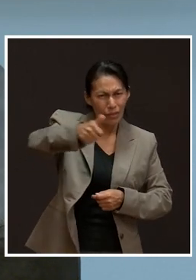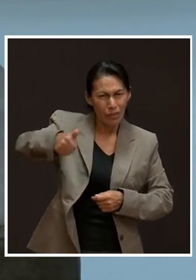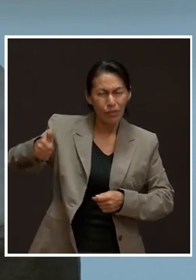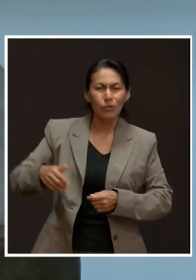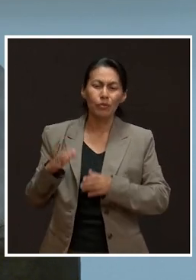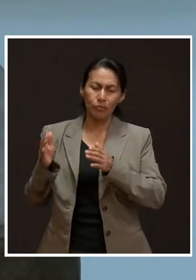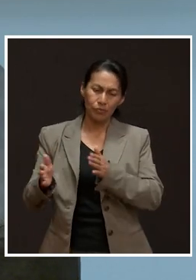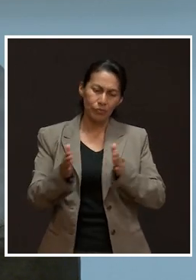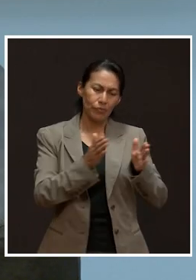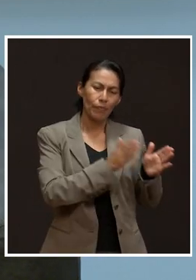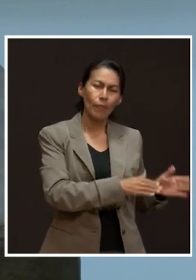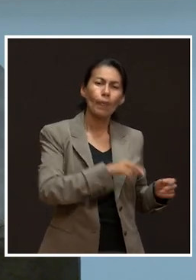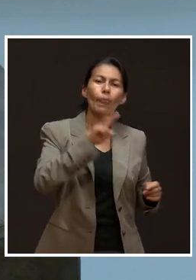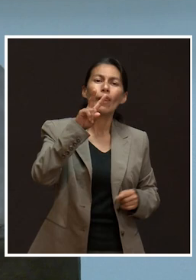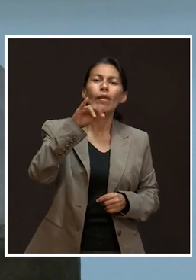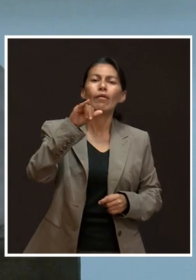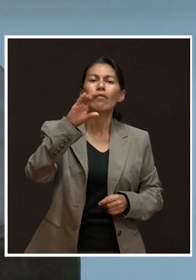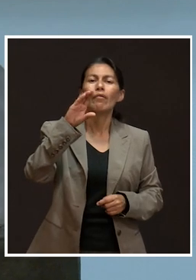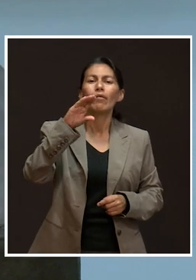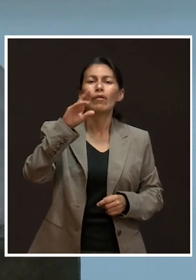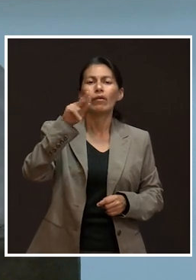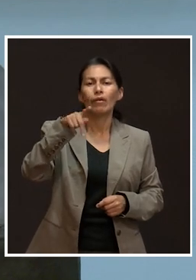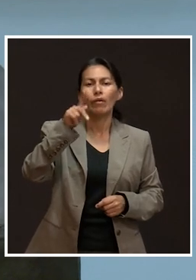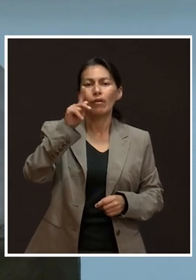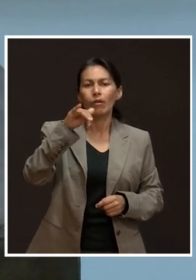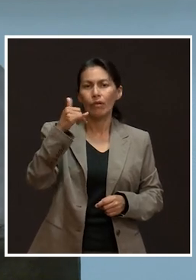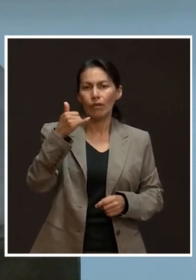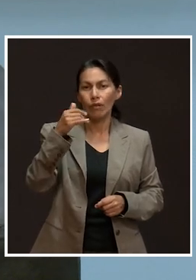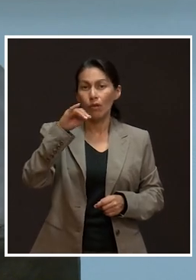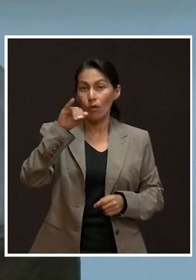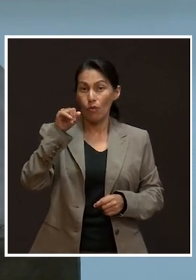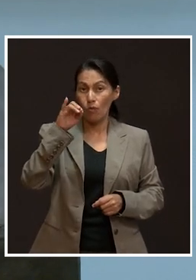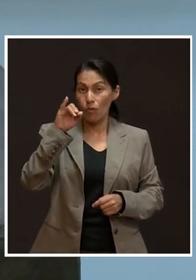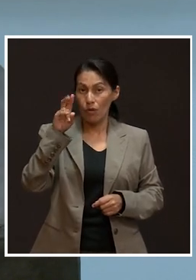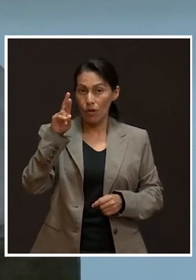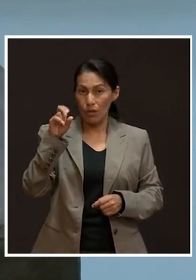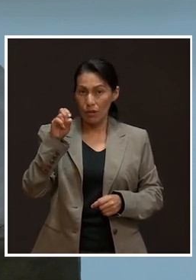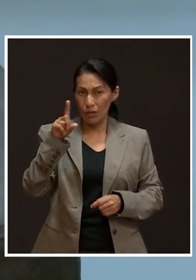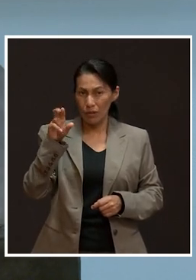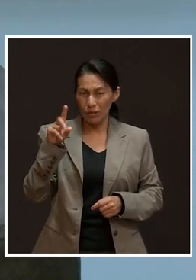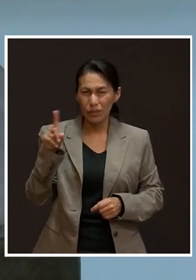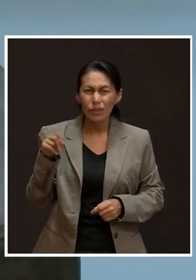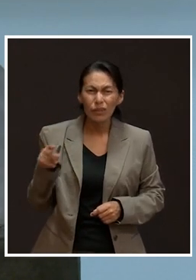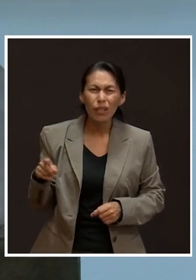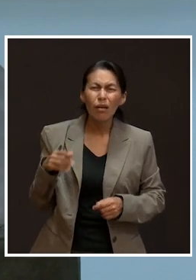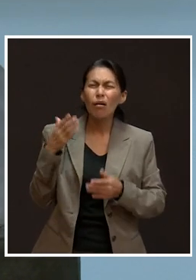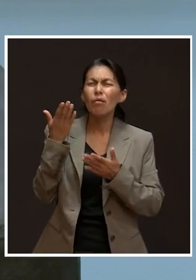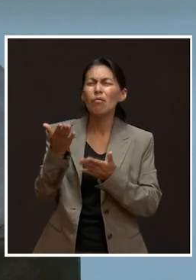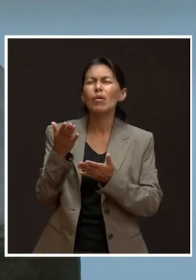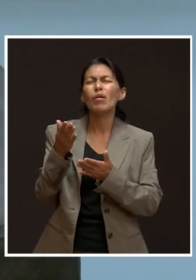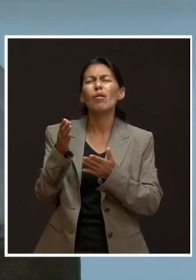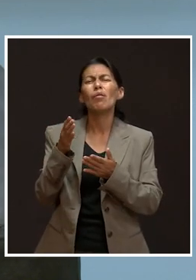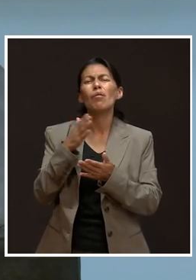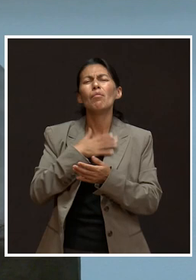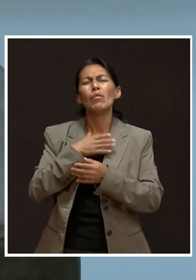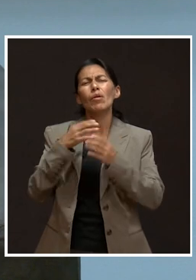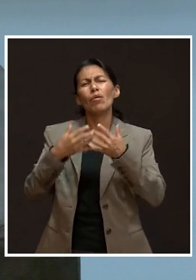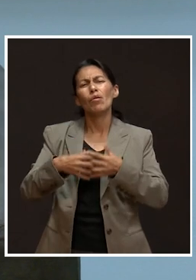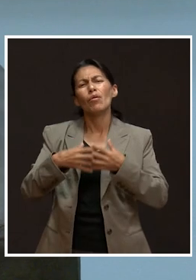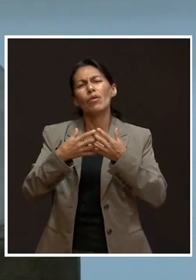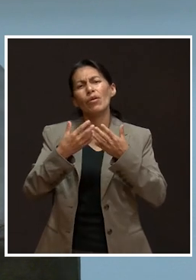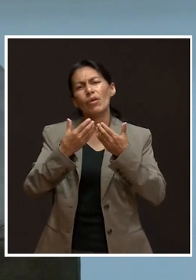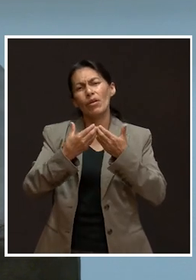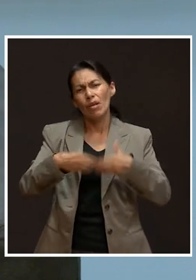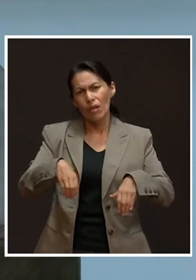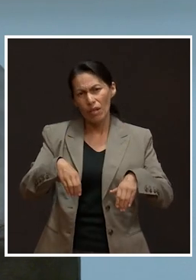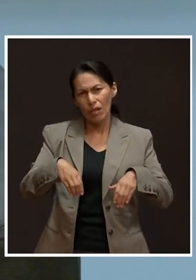a través de estos mensajes. Vicky Juárez, les pido que oren por mi cuñada. Ella se llama